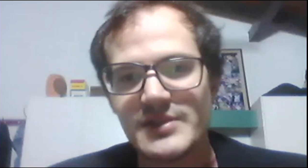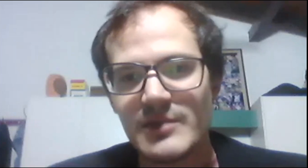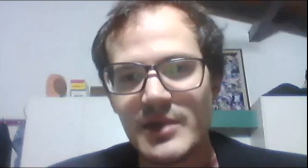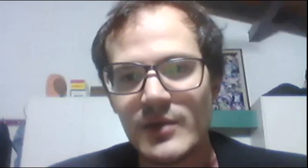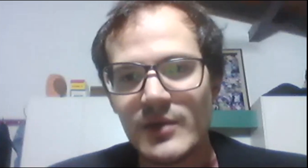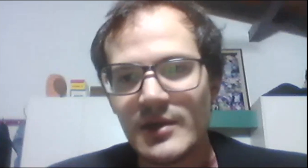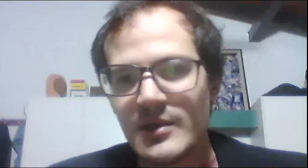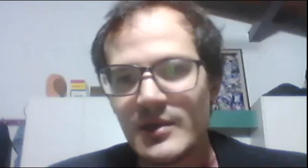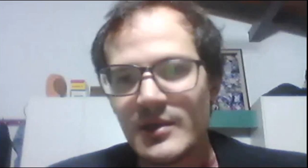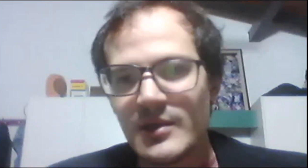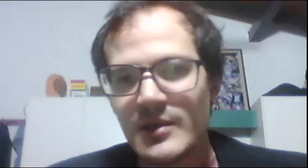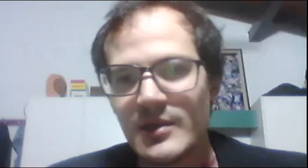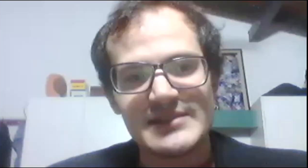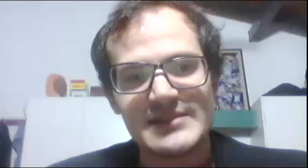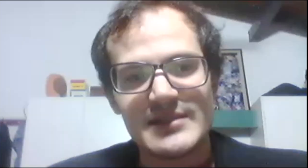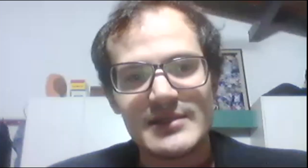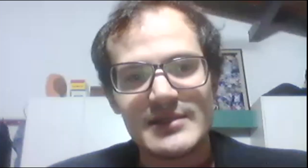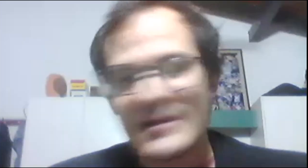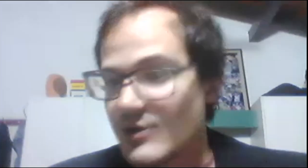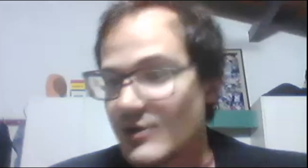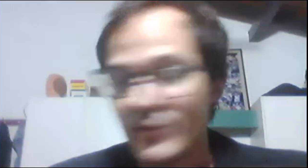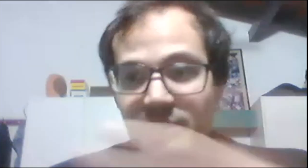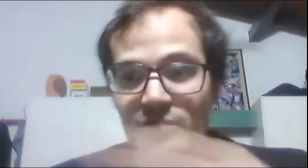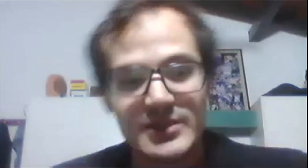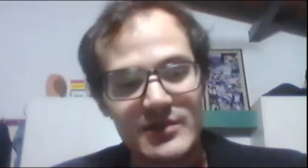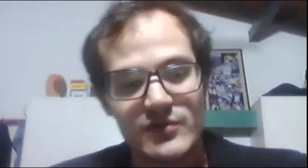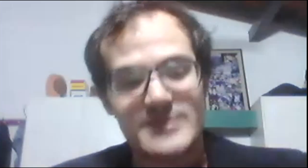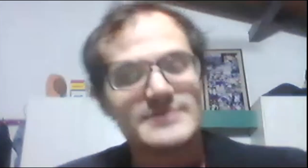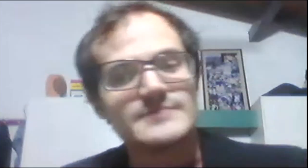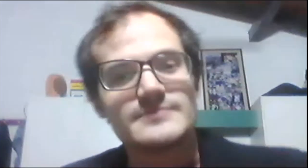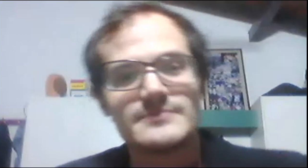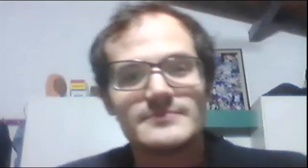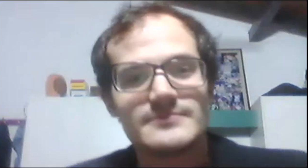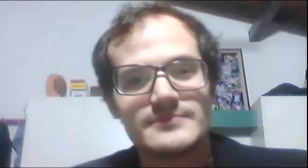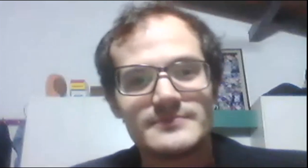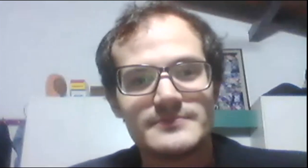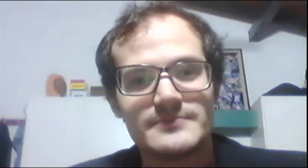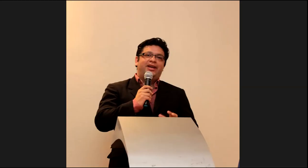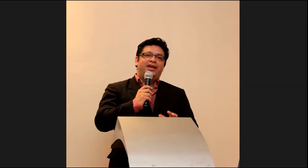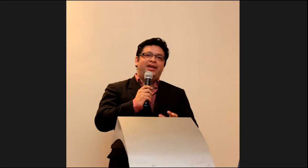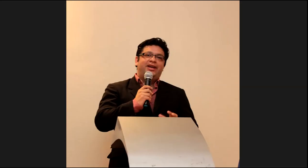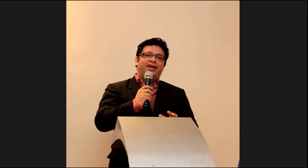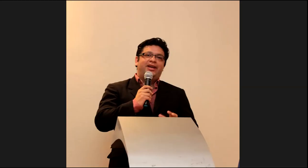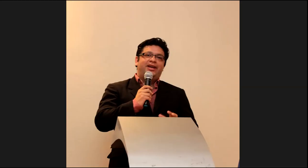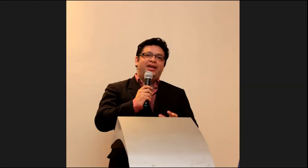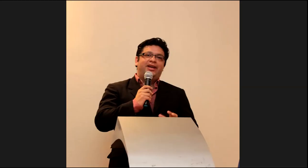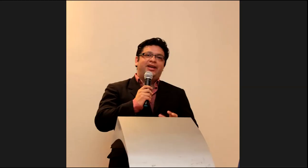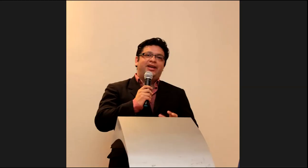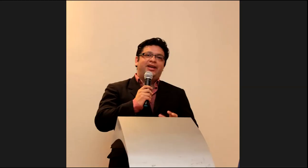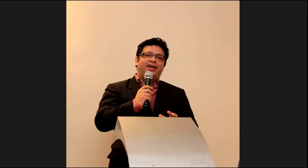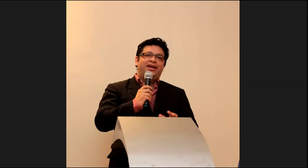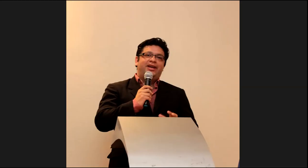Descripción Histórica de la Provincia del Paraguay, que van a poder encontrar con facilidad. Así que les recomiendo estas obras. Muchísimas gracias,